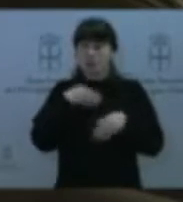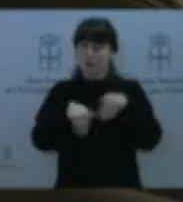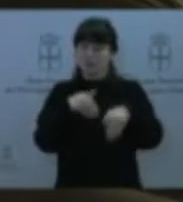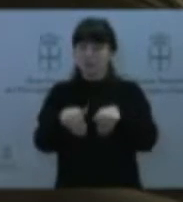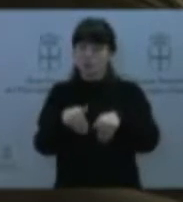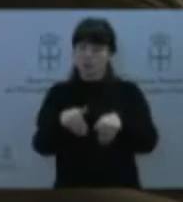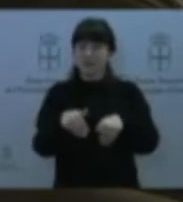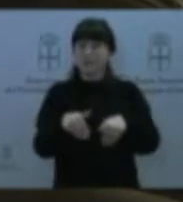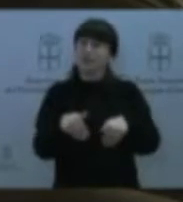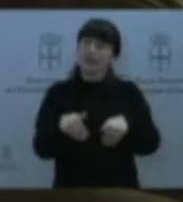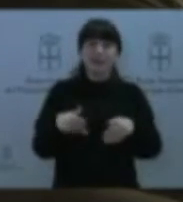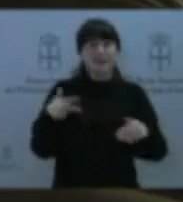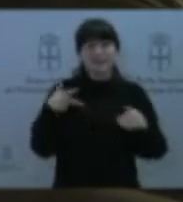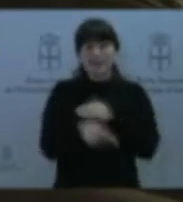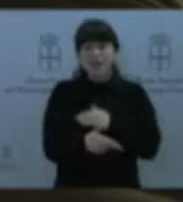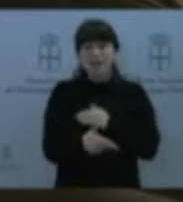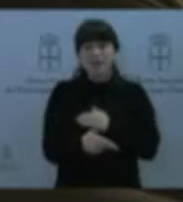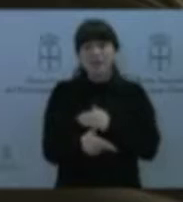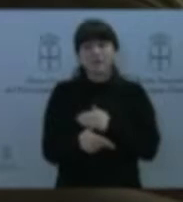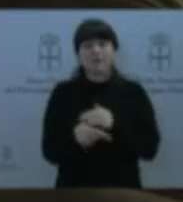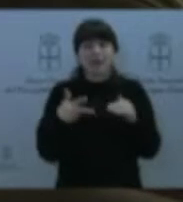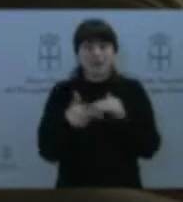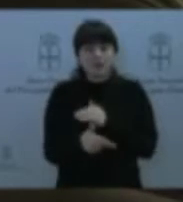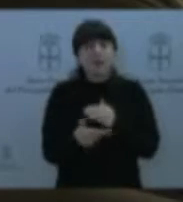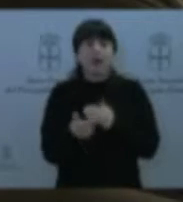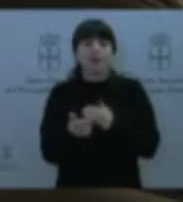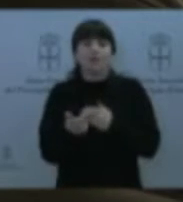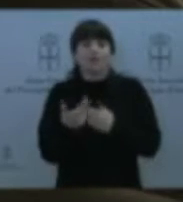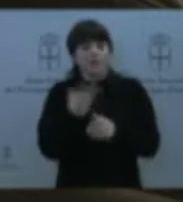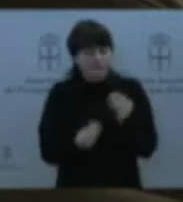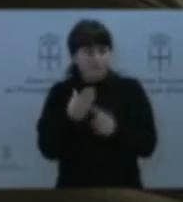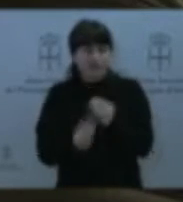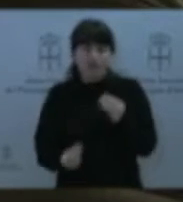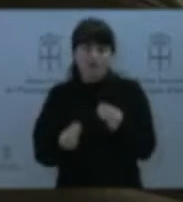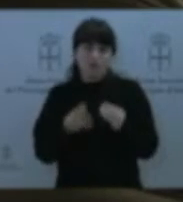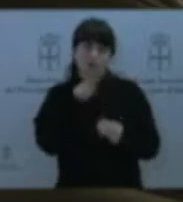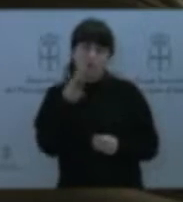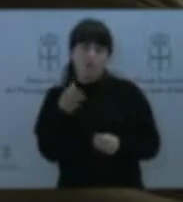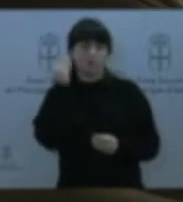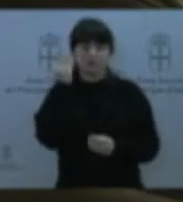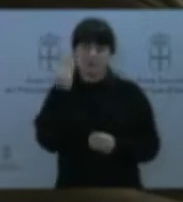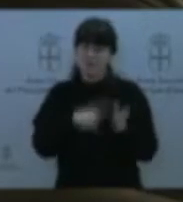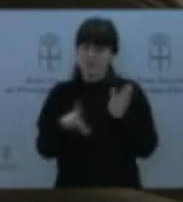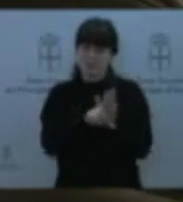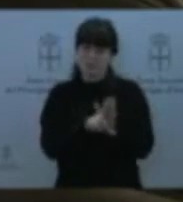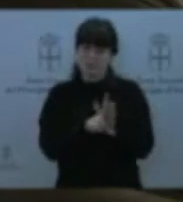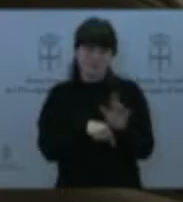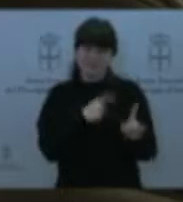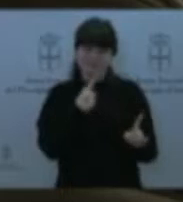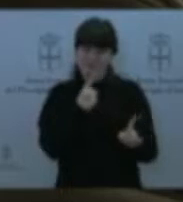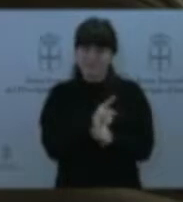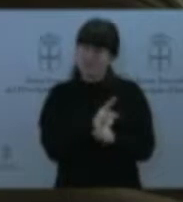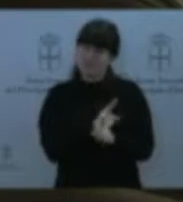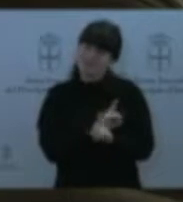las irregularidades, porque nosotros decimos que puede ser legal, pero no es regular, sino que es irregular